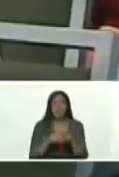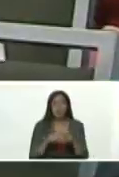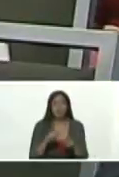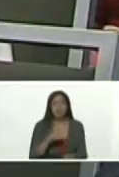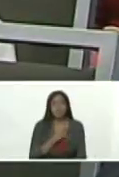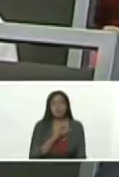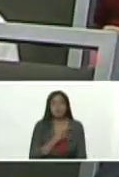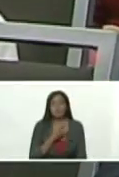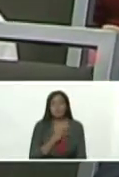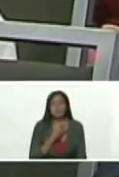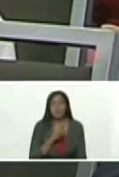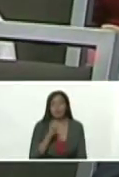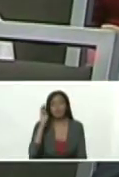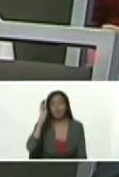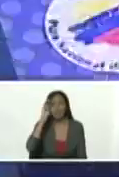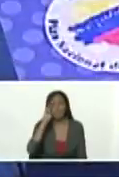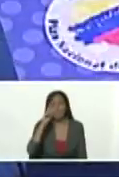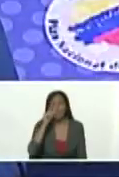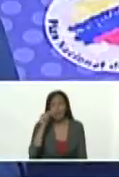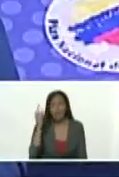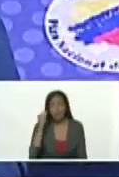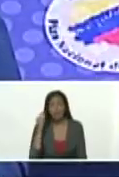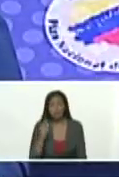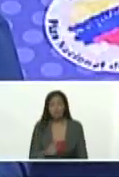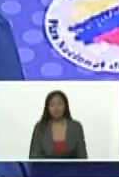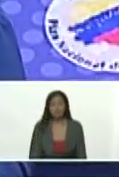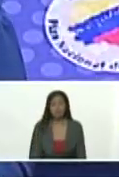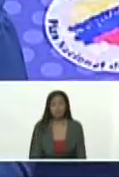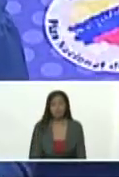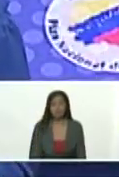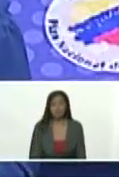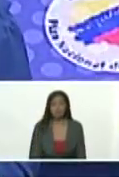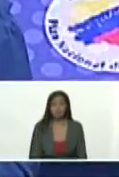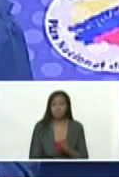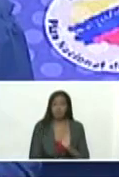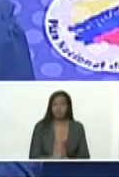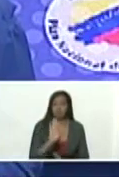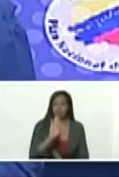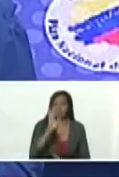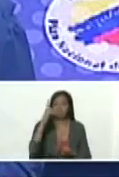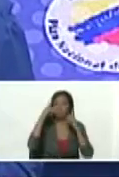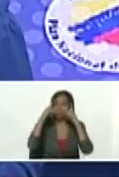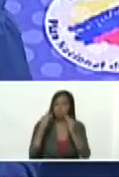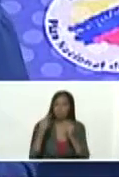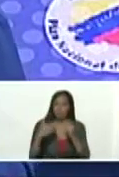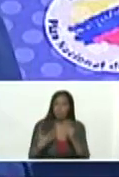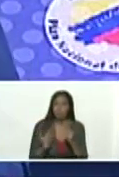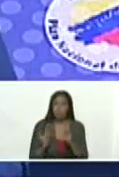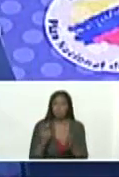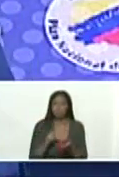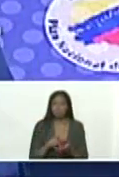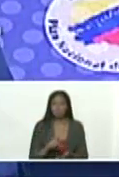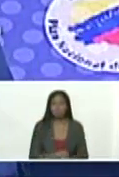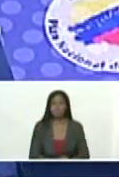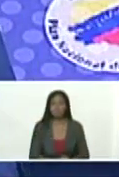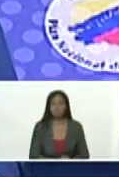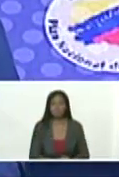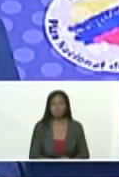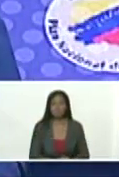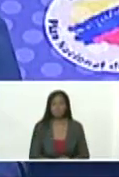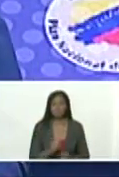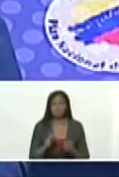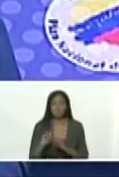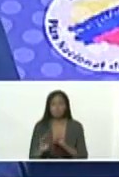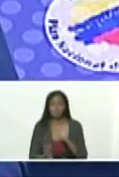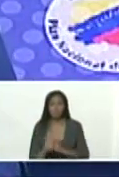la Universidad de los Maestros y las Maestras, para su crecimiento profesional, para